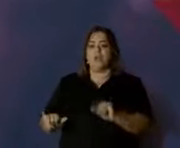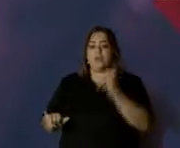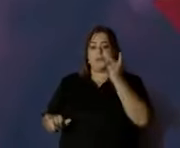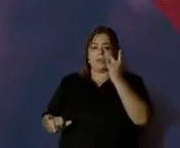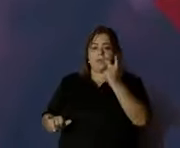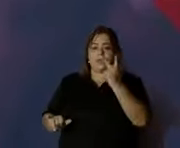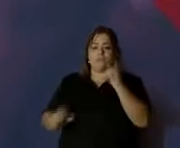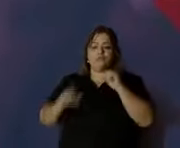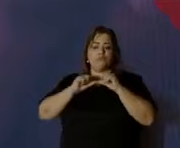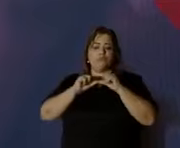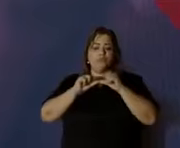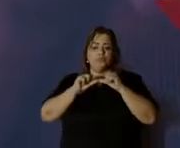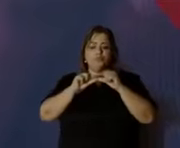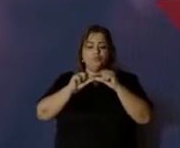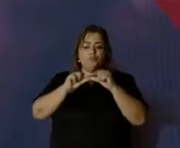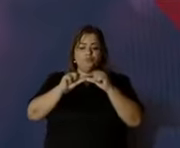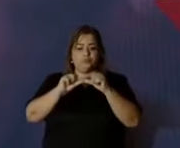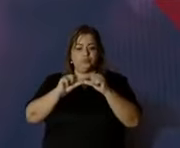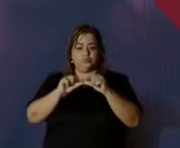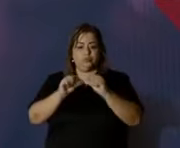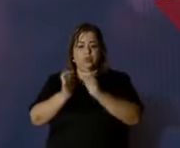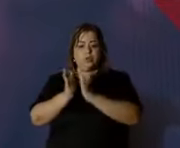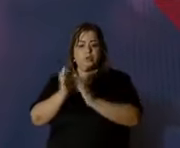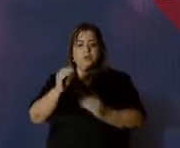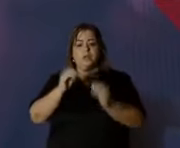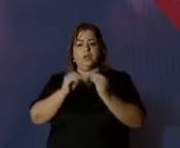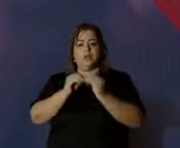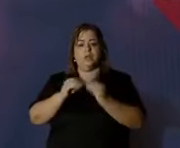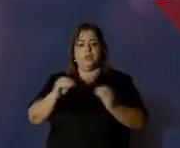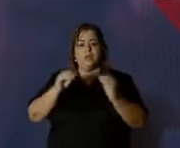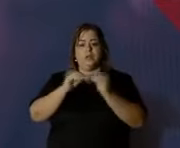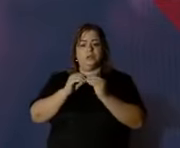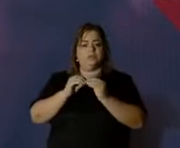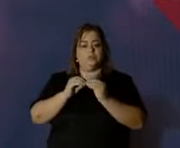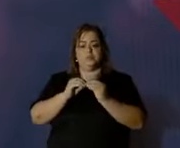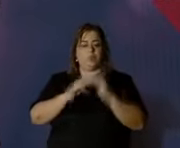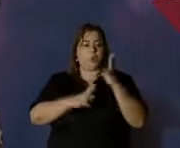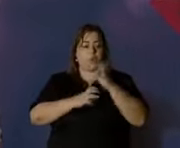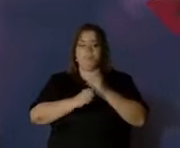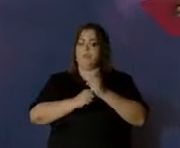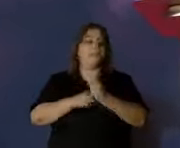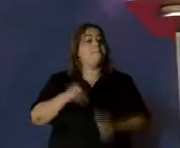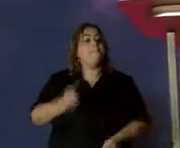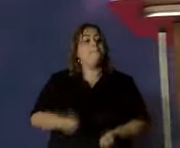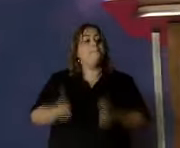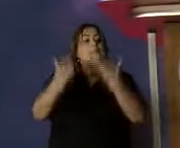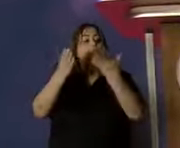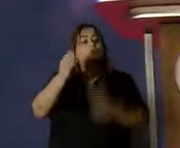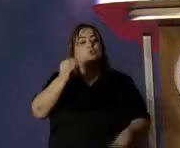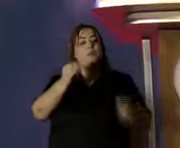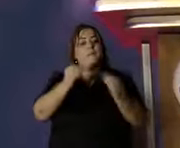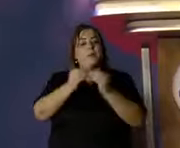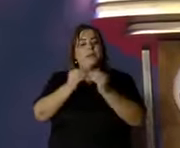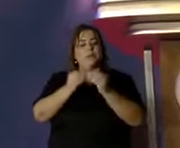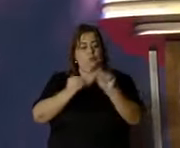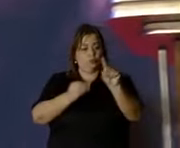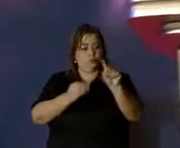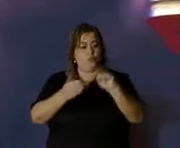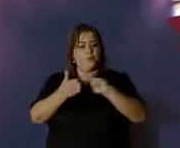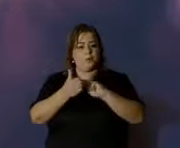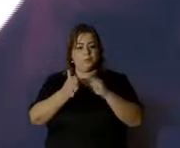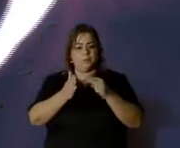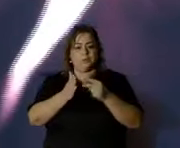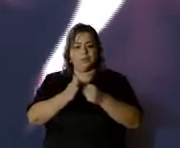por más. Es que si no hubiese más, yo te diría, está bien lo que has recibido. Es que hay mucho más, hay mucho más. Propón hacer un